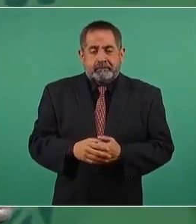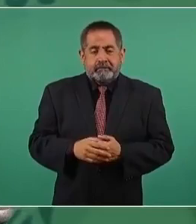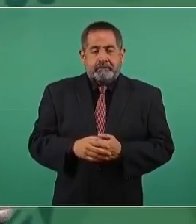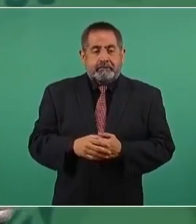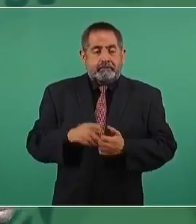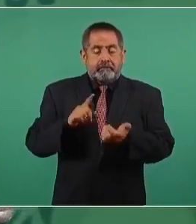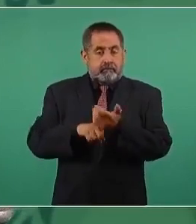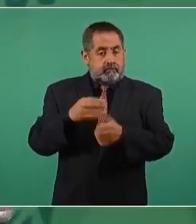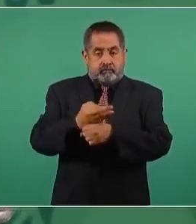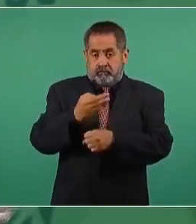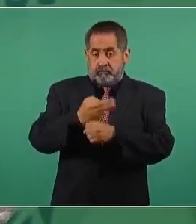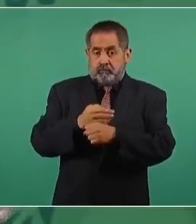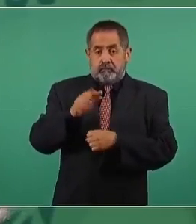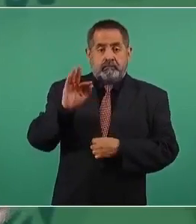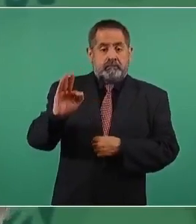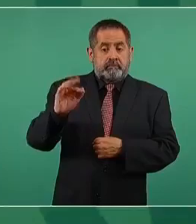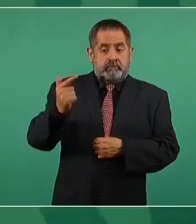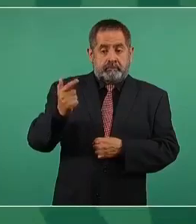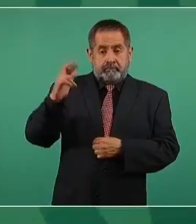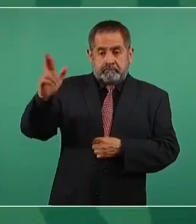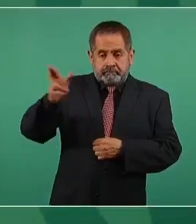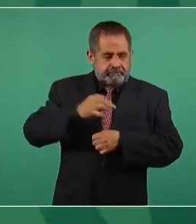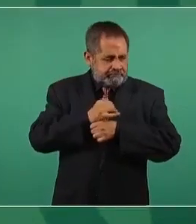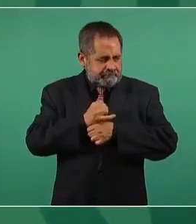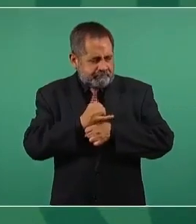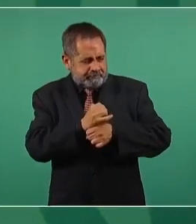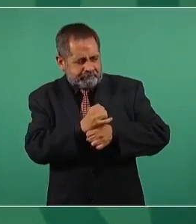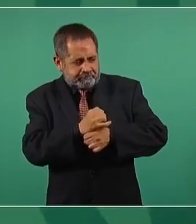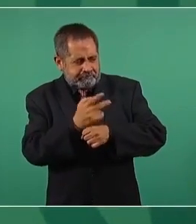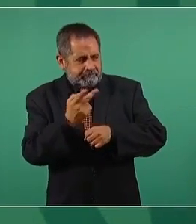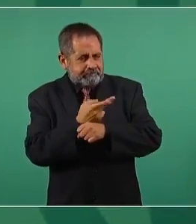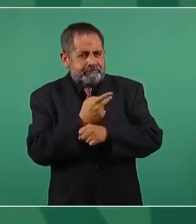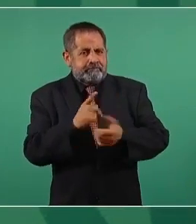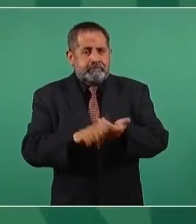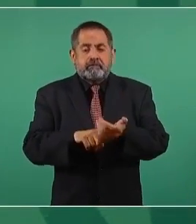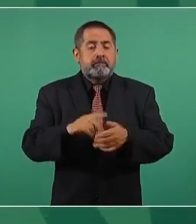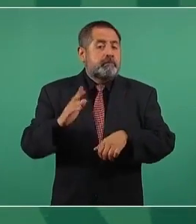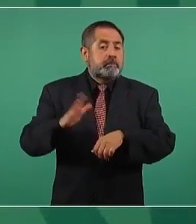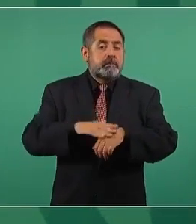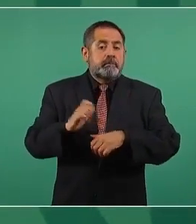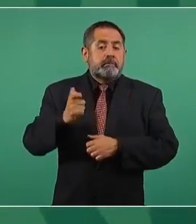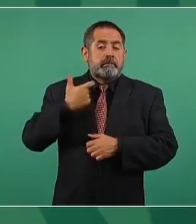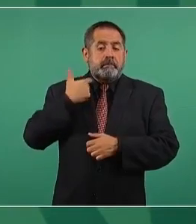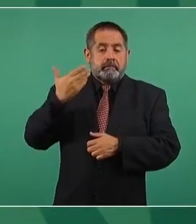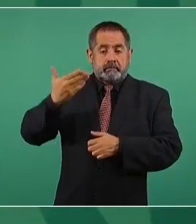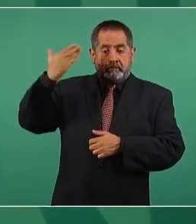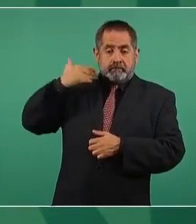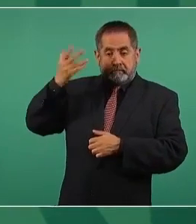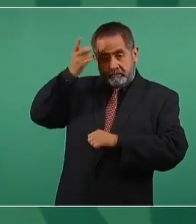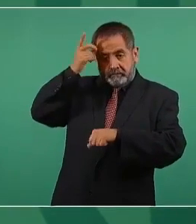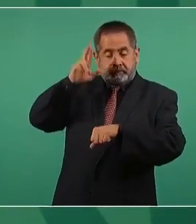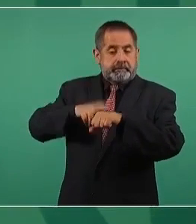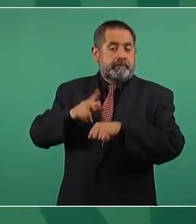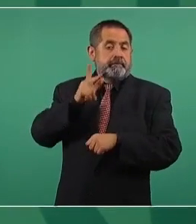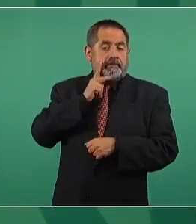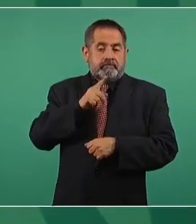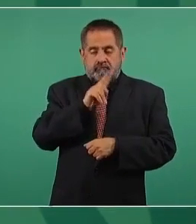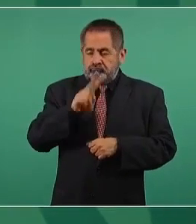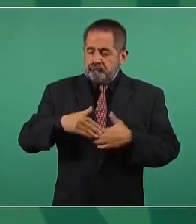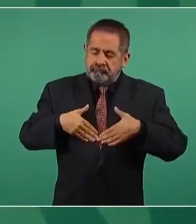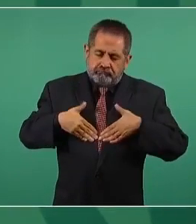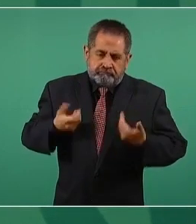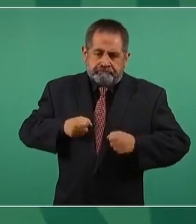la fiscalía, porque el anterior director de Pemex declaró que